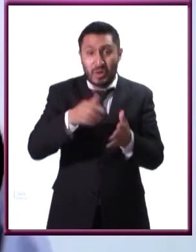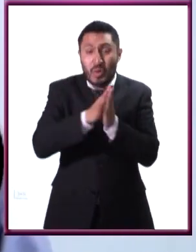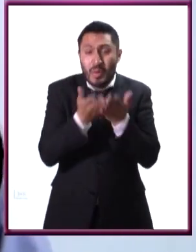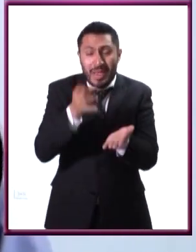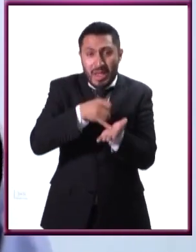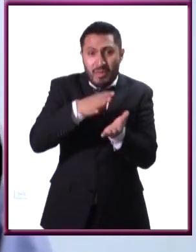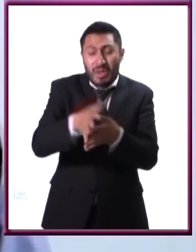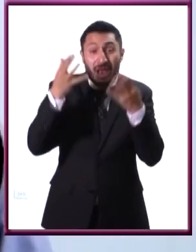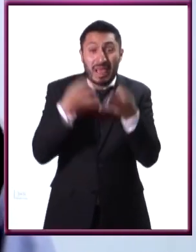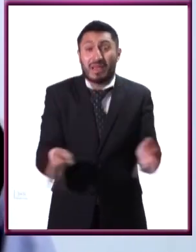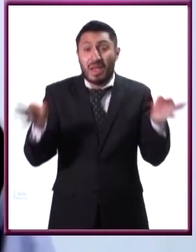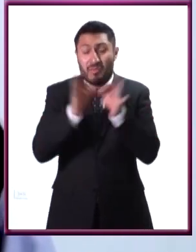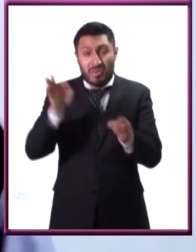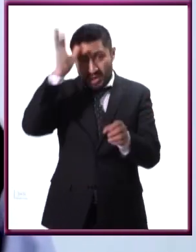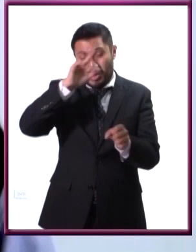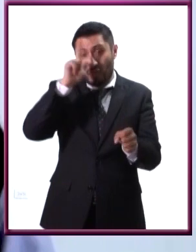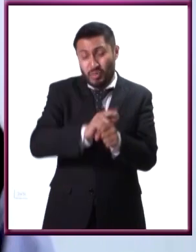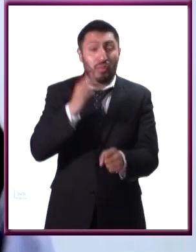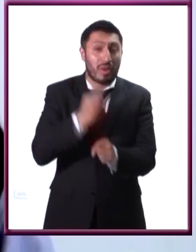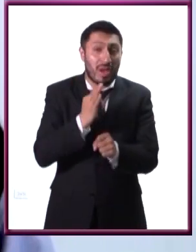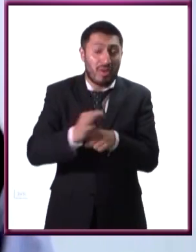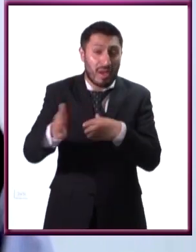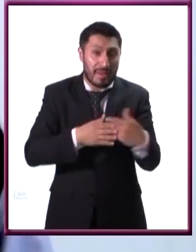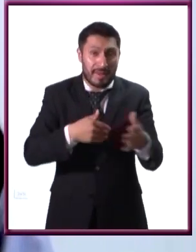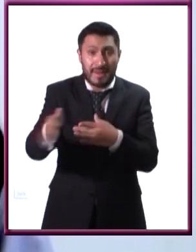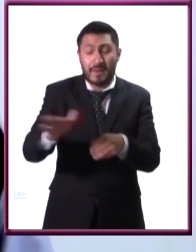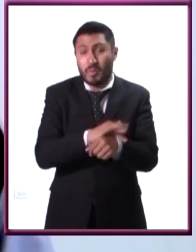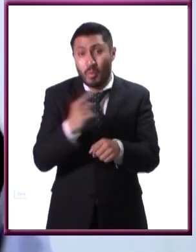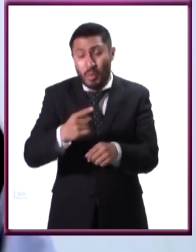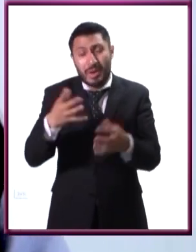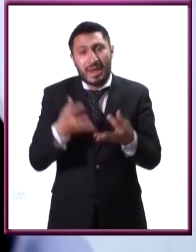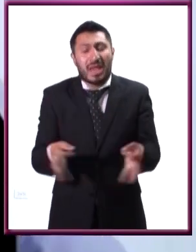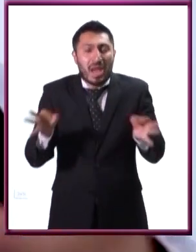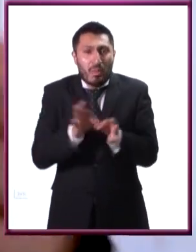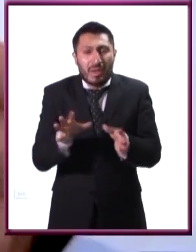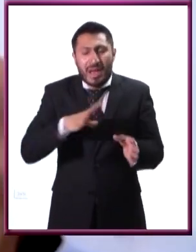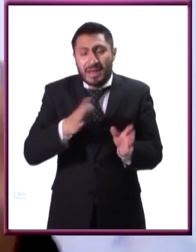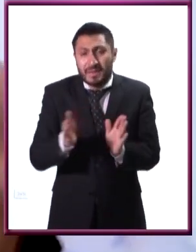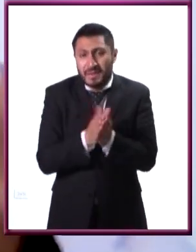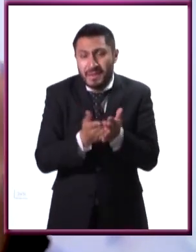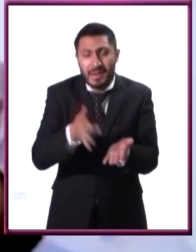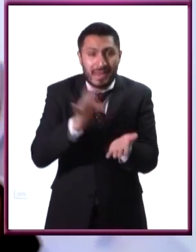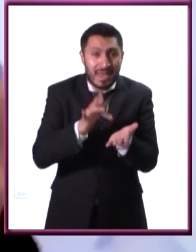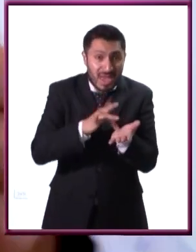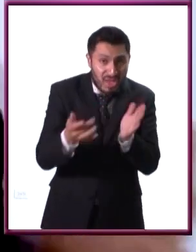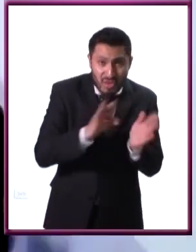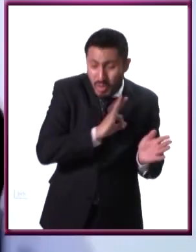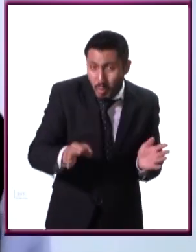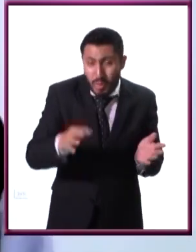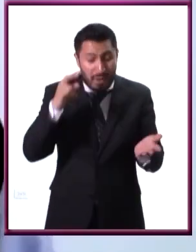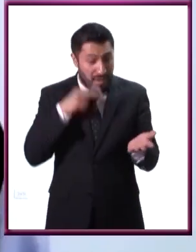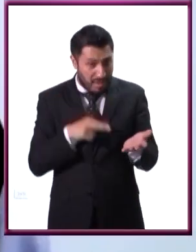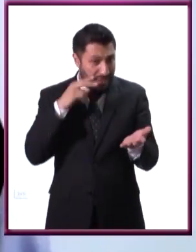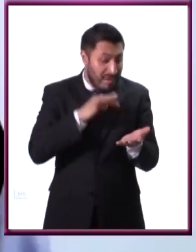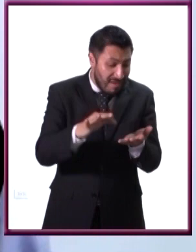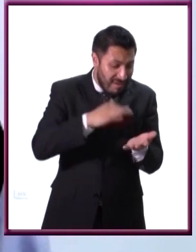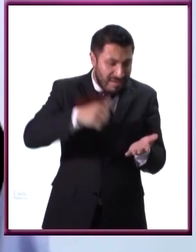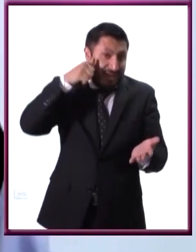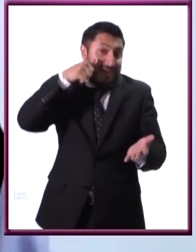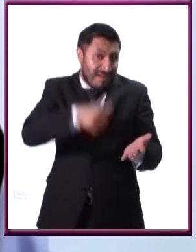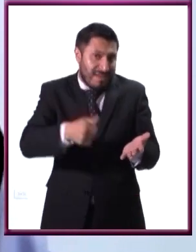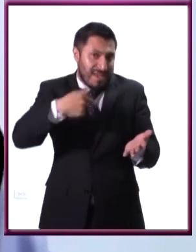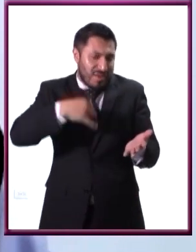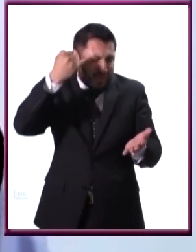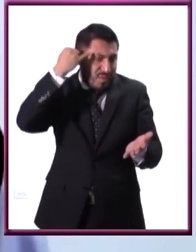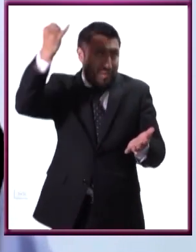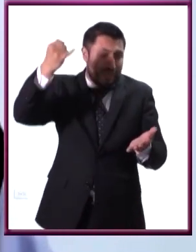libro impreso es indispensable en la cultura actual porque nos permite tener en la mano algo tangible para poder leer lo que estamos